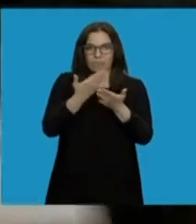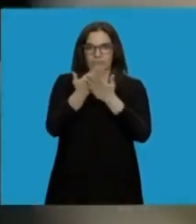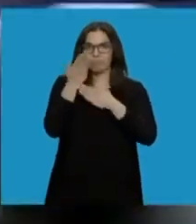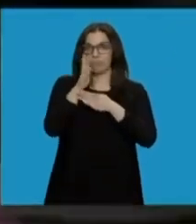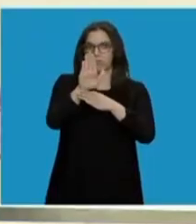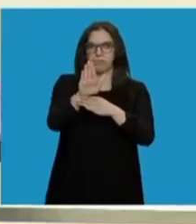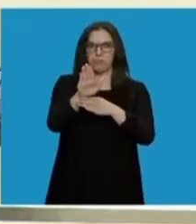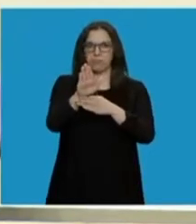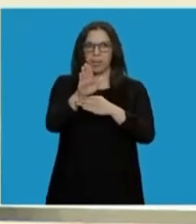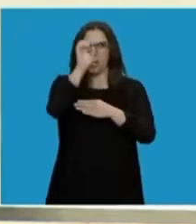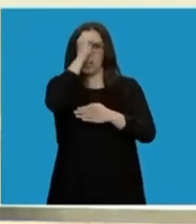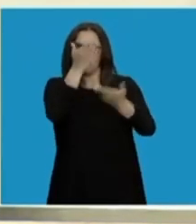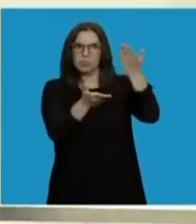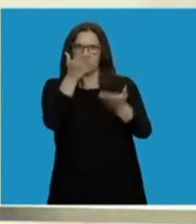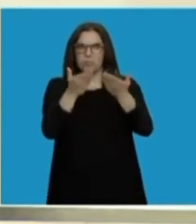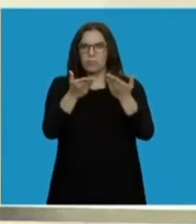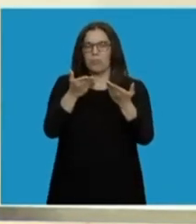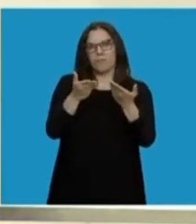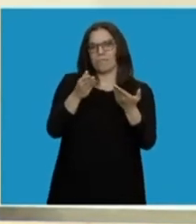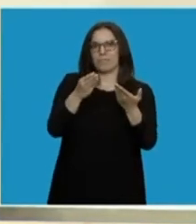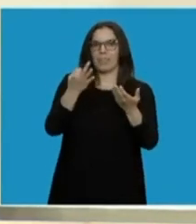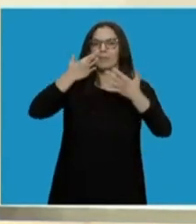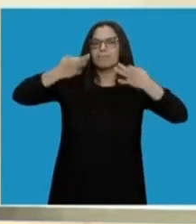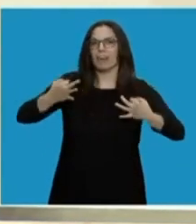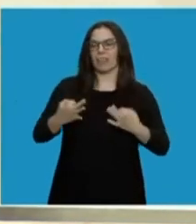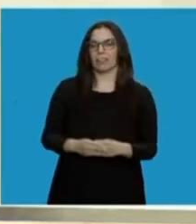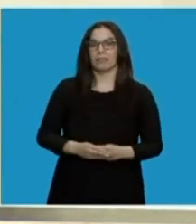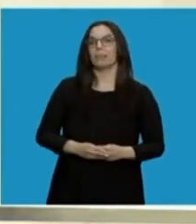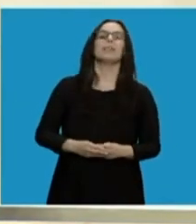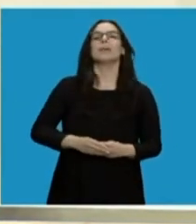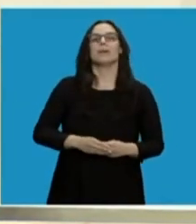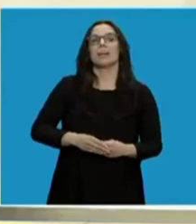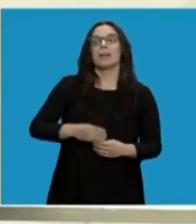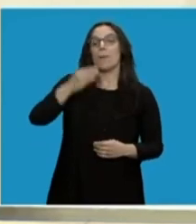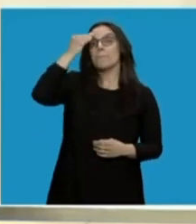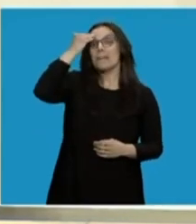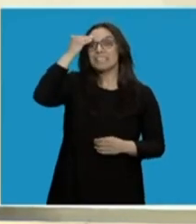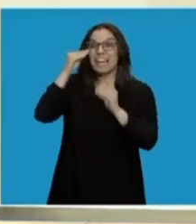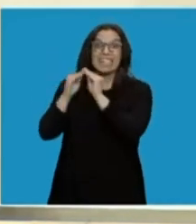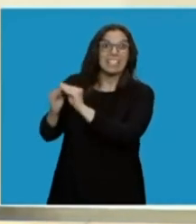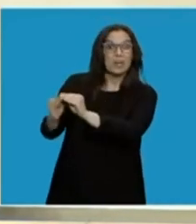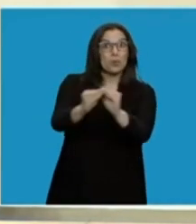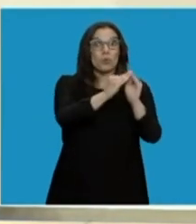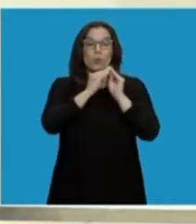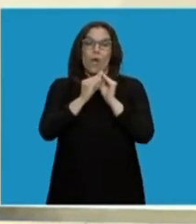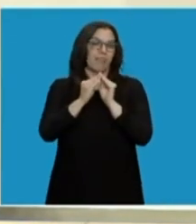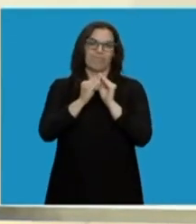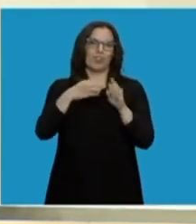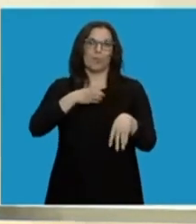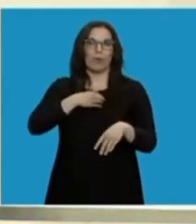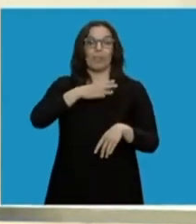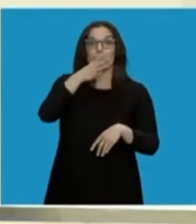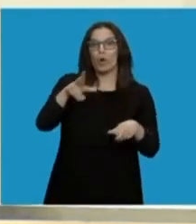de abrir o no la llave de paso. El pensamiento único no cabe en una sociedad libre.